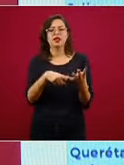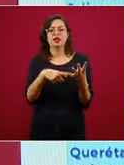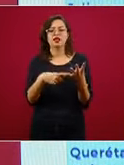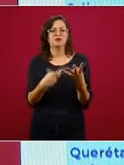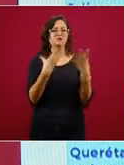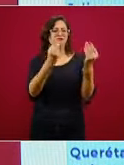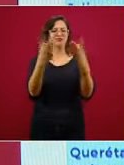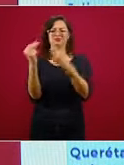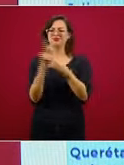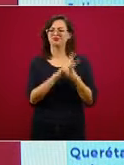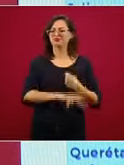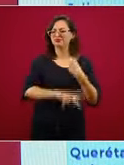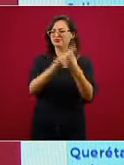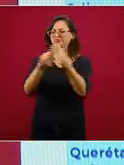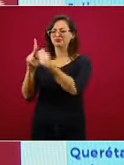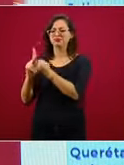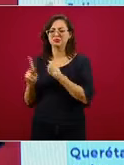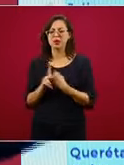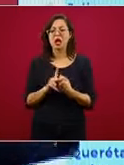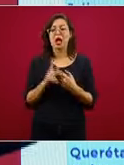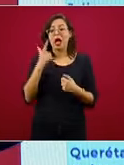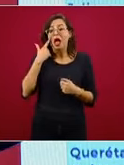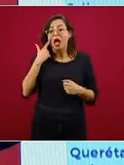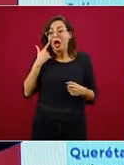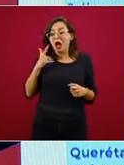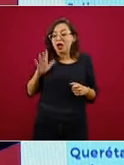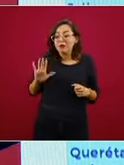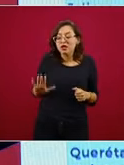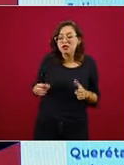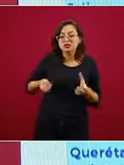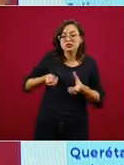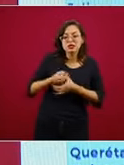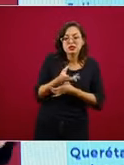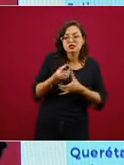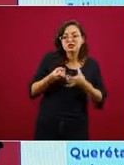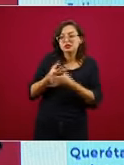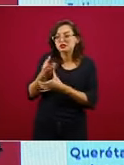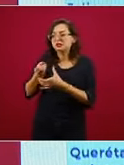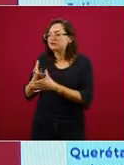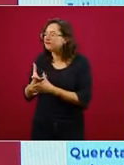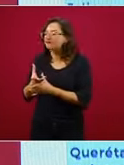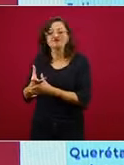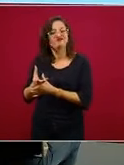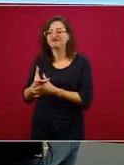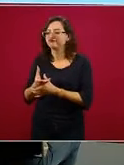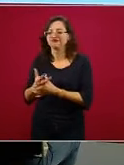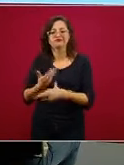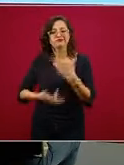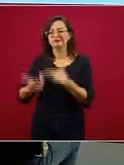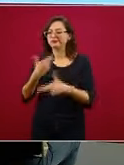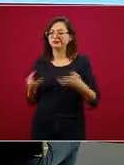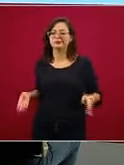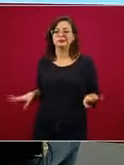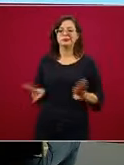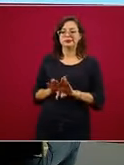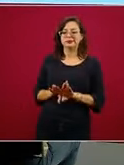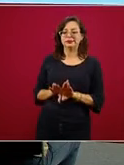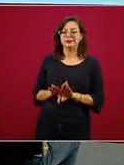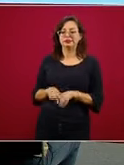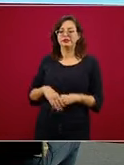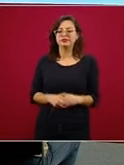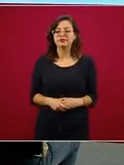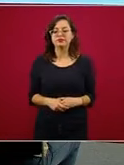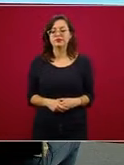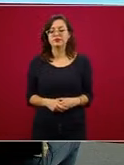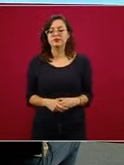pasó a muchos países que empezaron a ensayar su desconfinamiento, pero reaccionaron. Y cierro diciendo, porque me parece